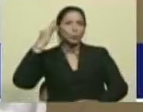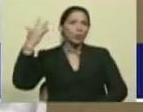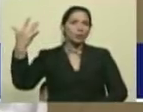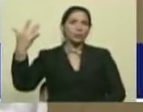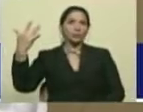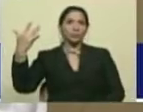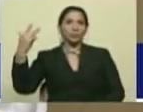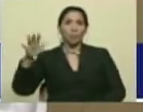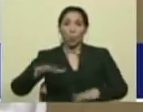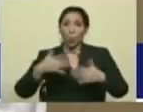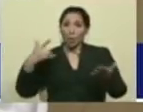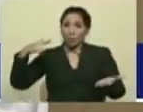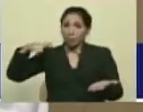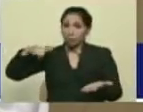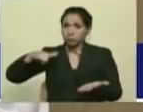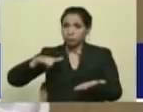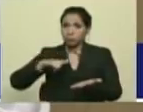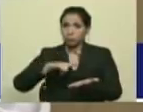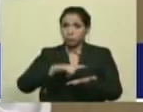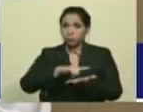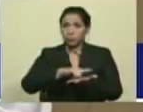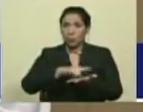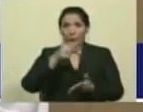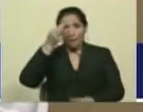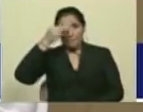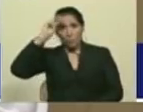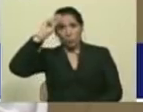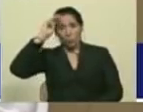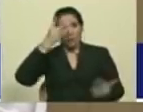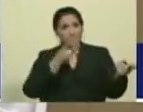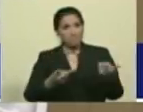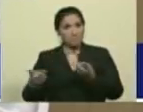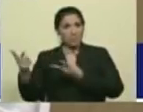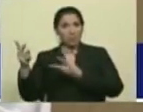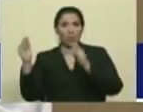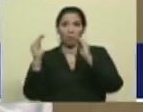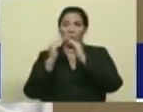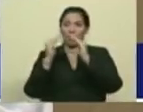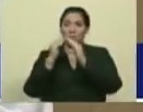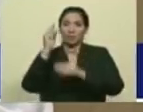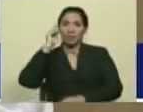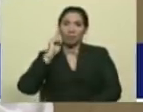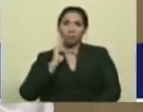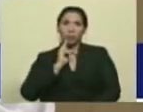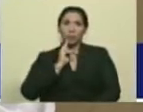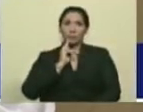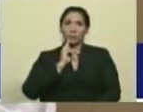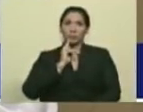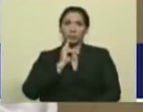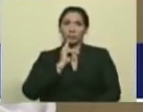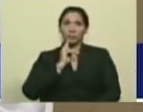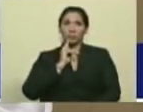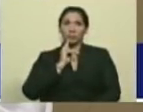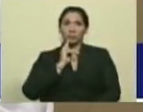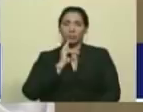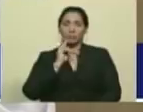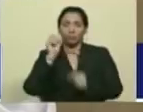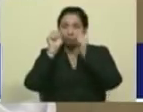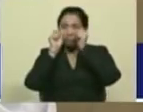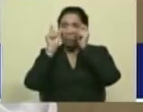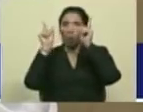Y cuando aterrizó en La Habana, invitado por la Casa Simón Bolívar, tuvo la gran